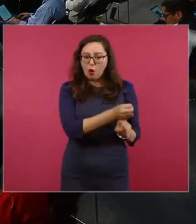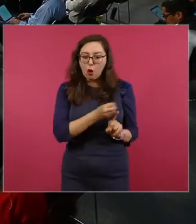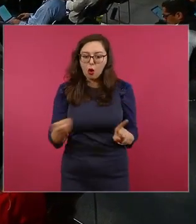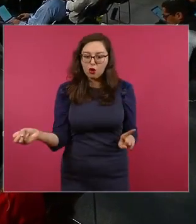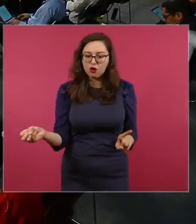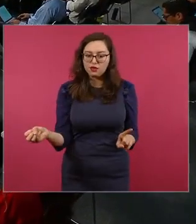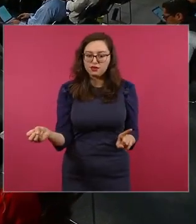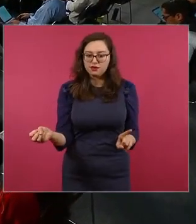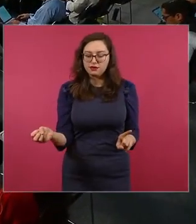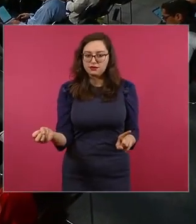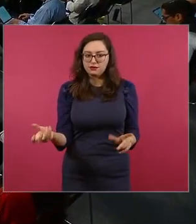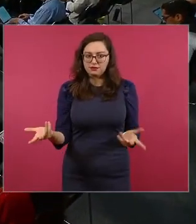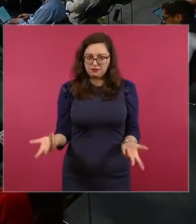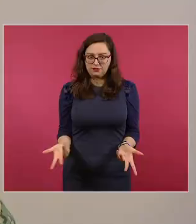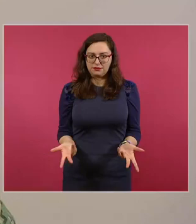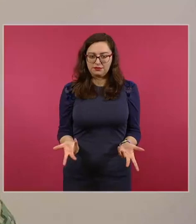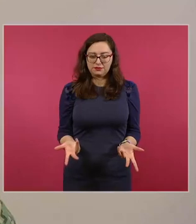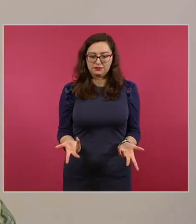además,